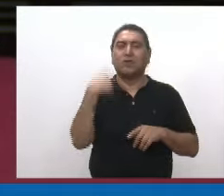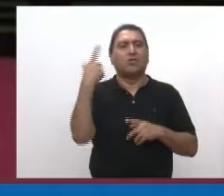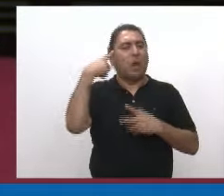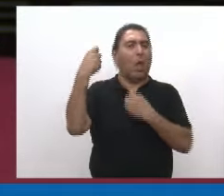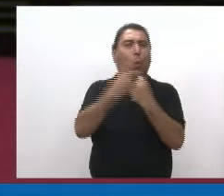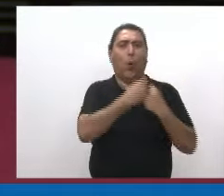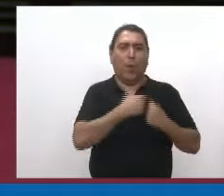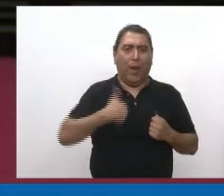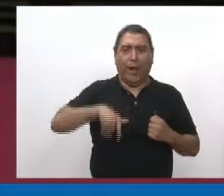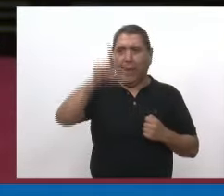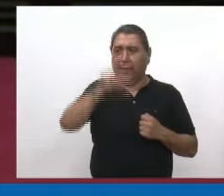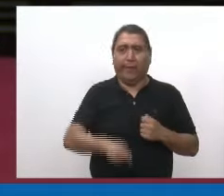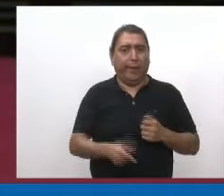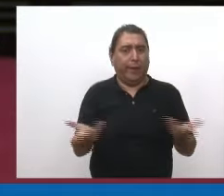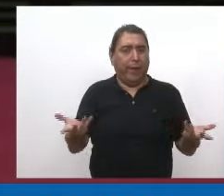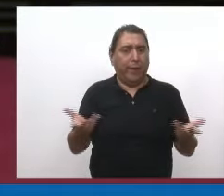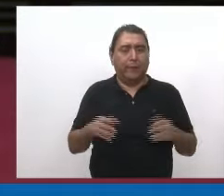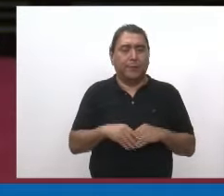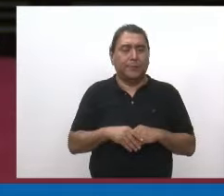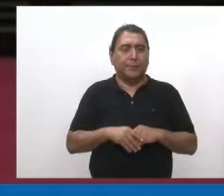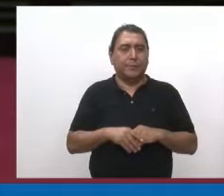país.